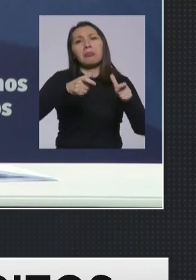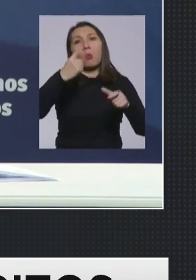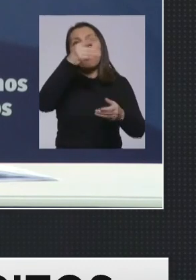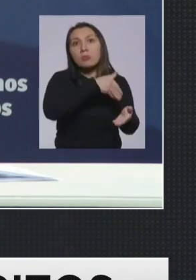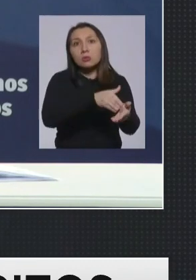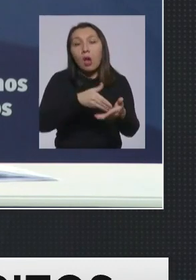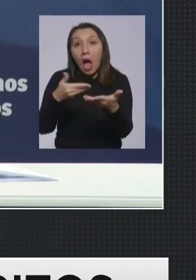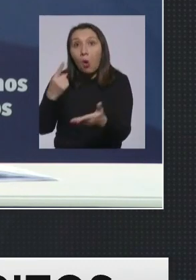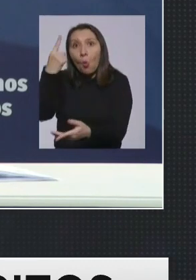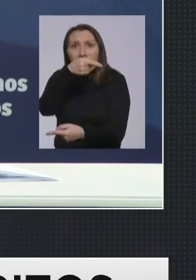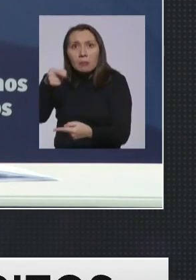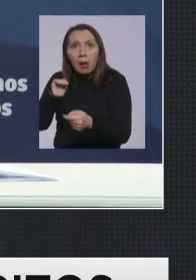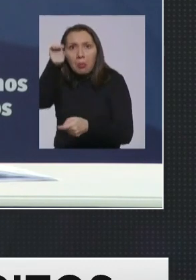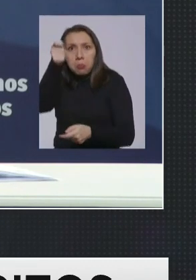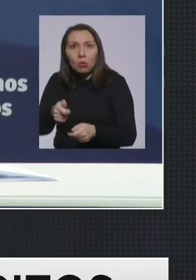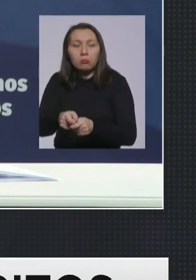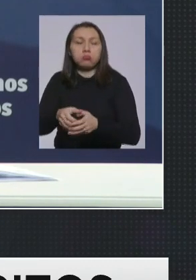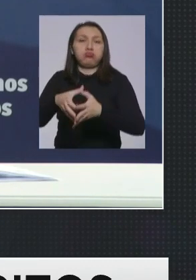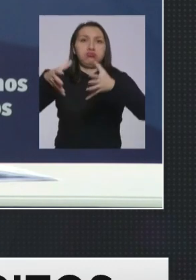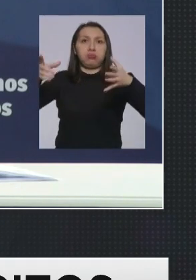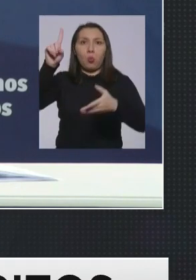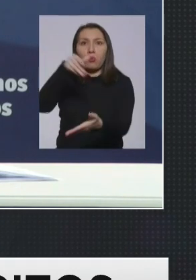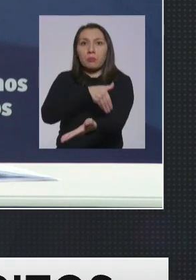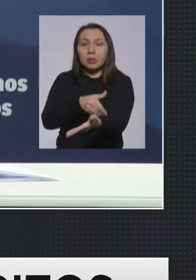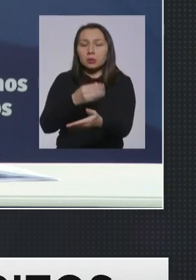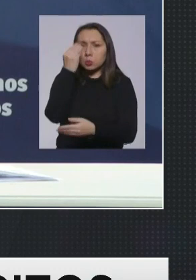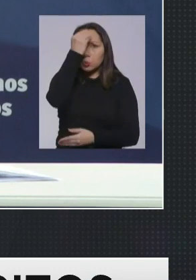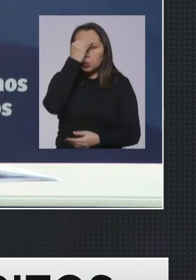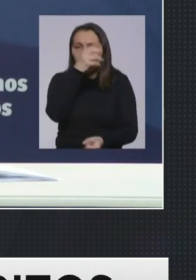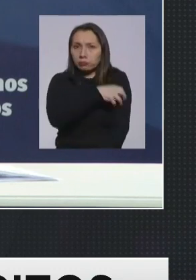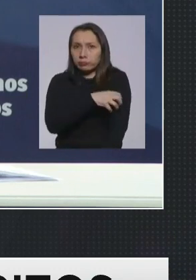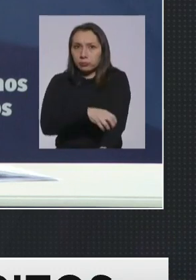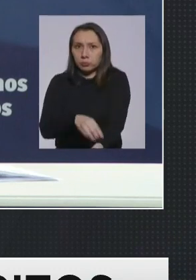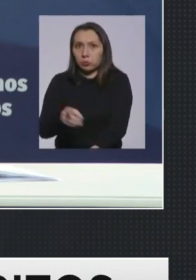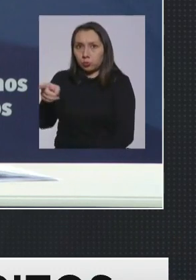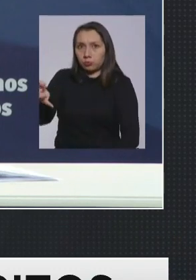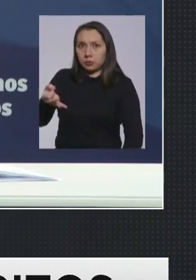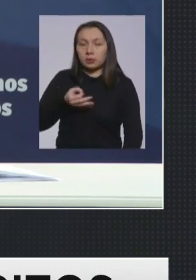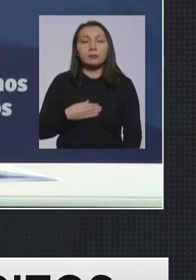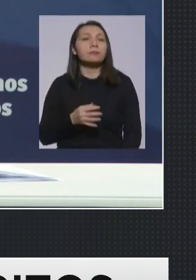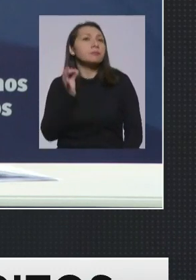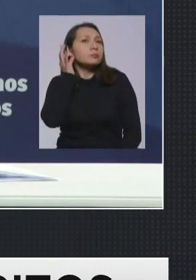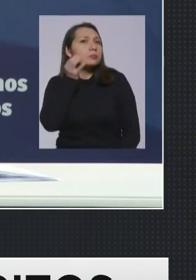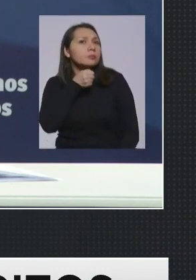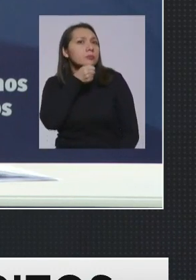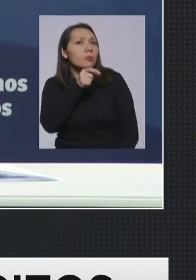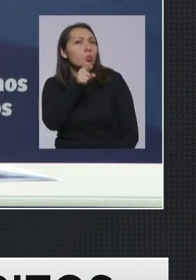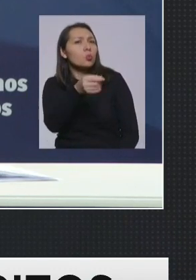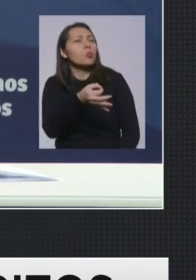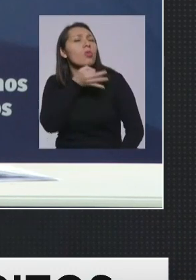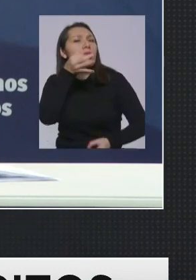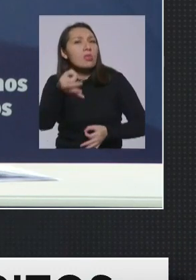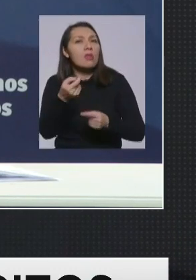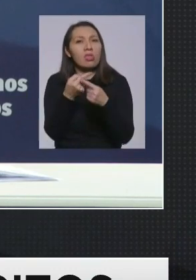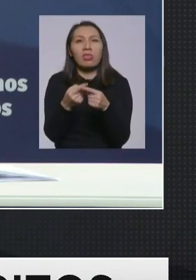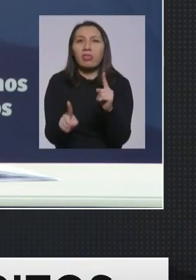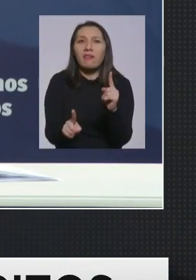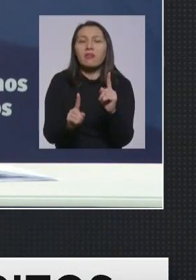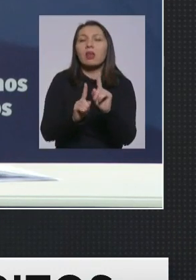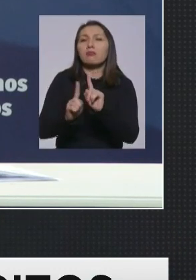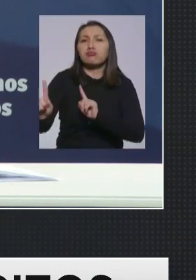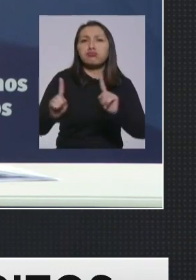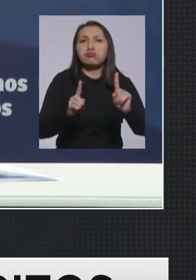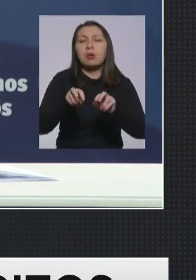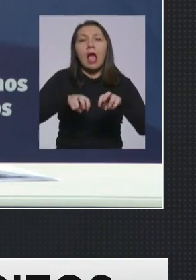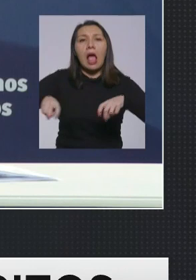que estamos muy preocupados por esas zonas regionales que usted ha nombrado ministro usted dijo que hay diferencias de movilidad